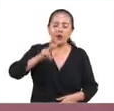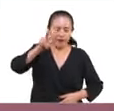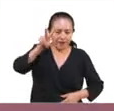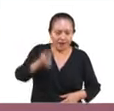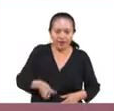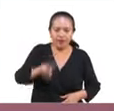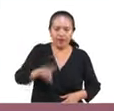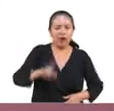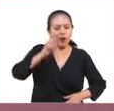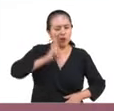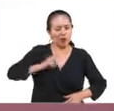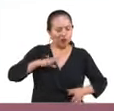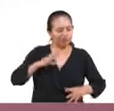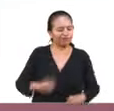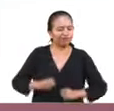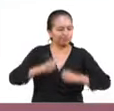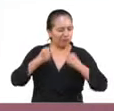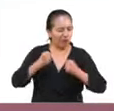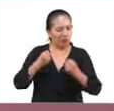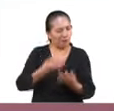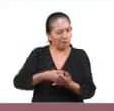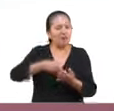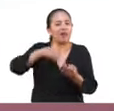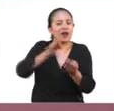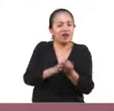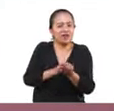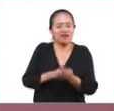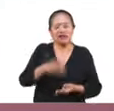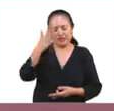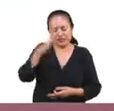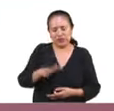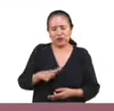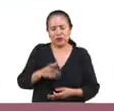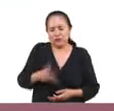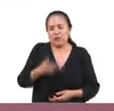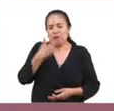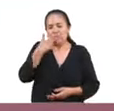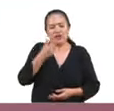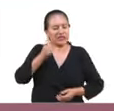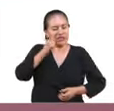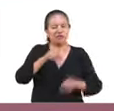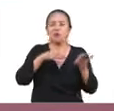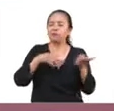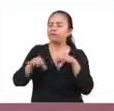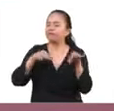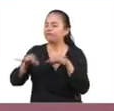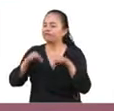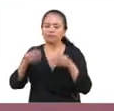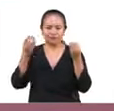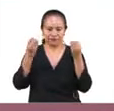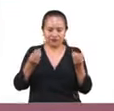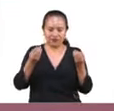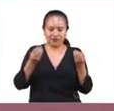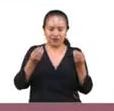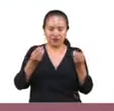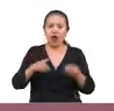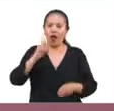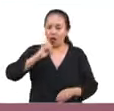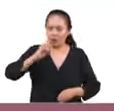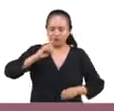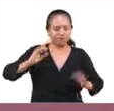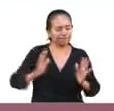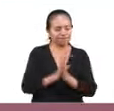que las mujeres somos fuertes, valiosas, pero sobre todo emprendedoras. La participación de la